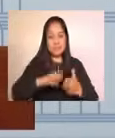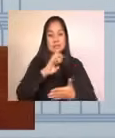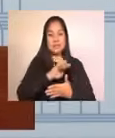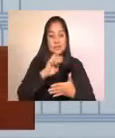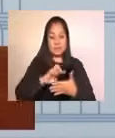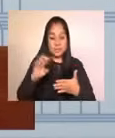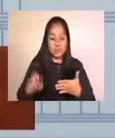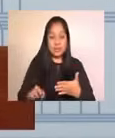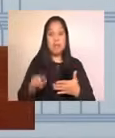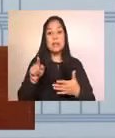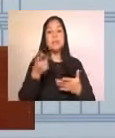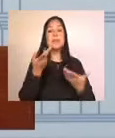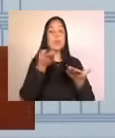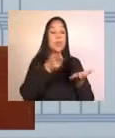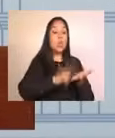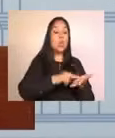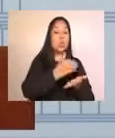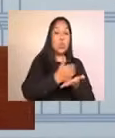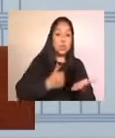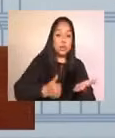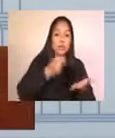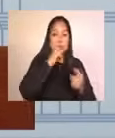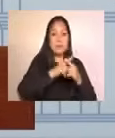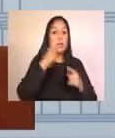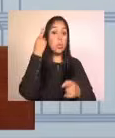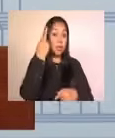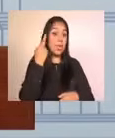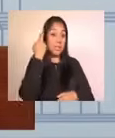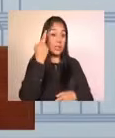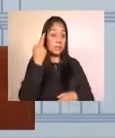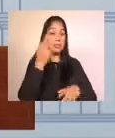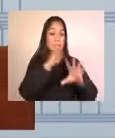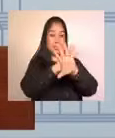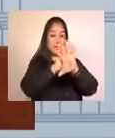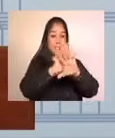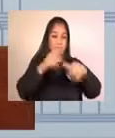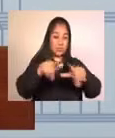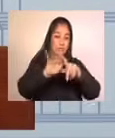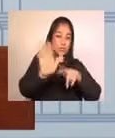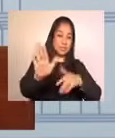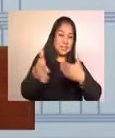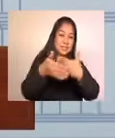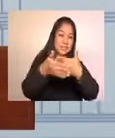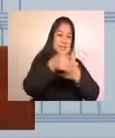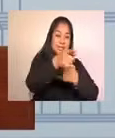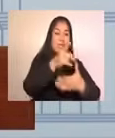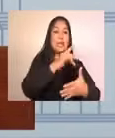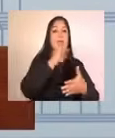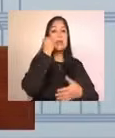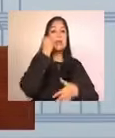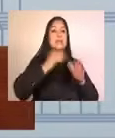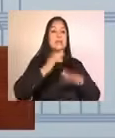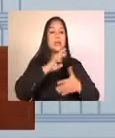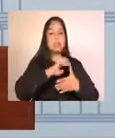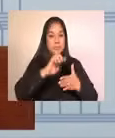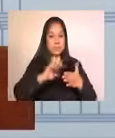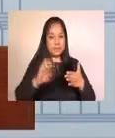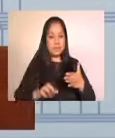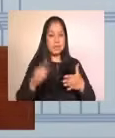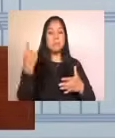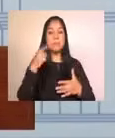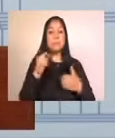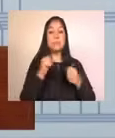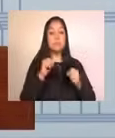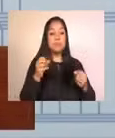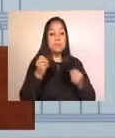Hemos hecho contratos con algunas radios locales, televisión local, específicamente para tratar de generar